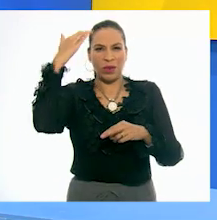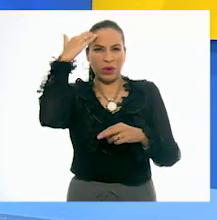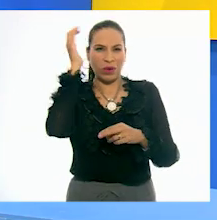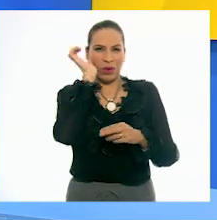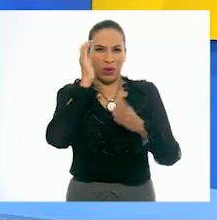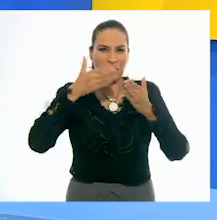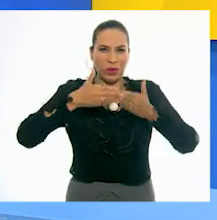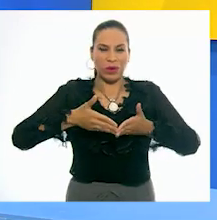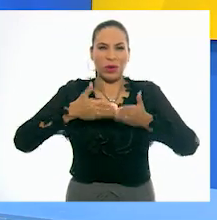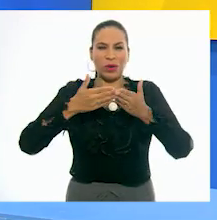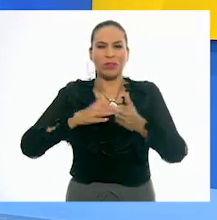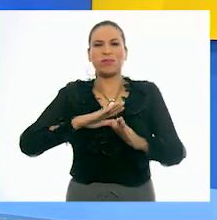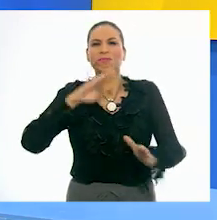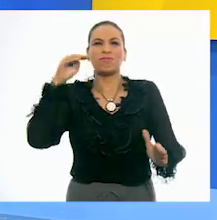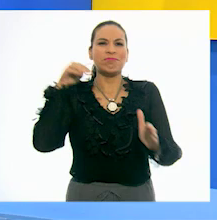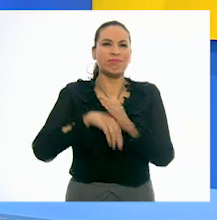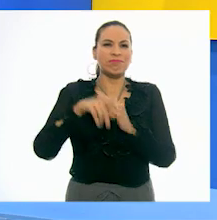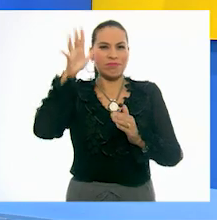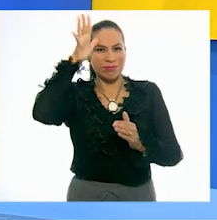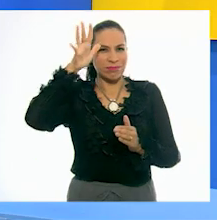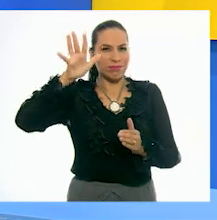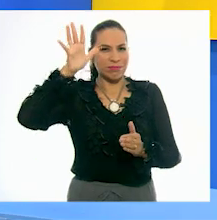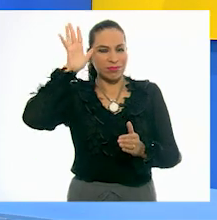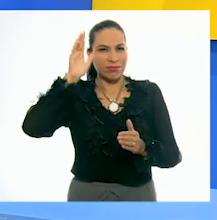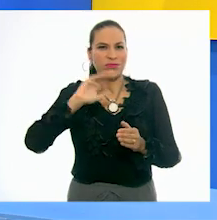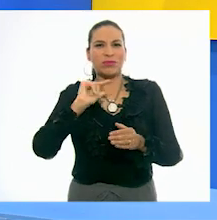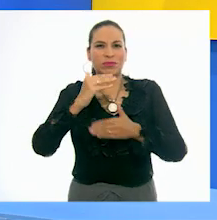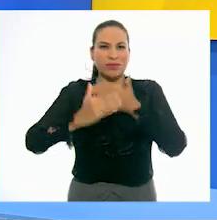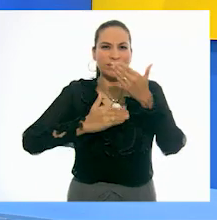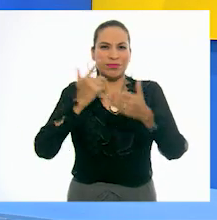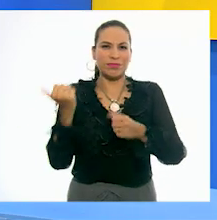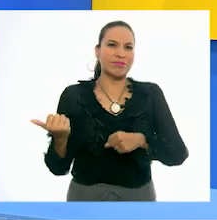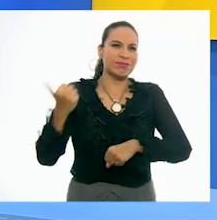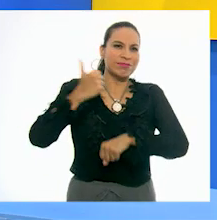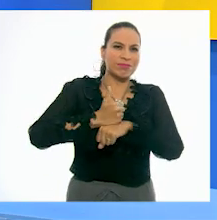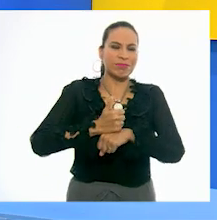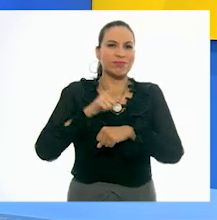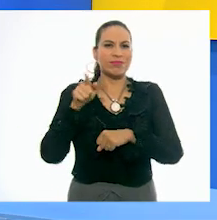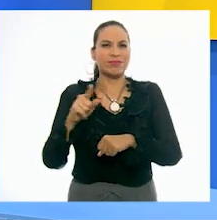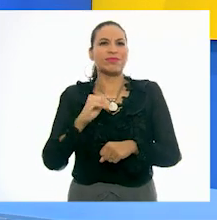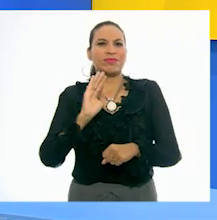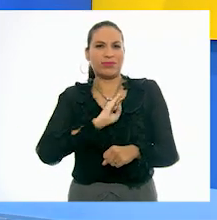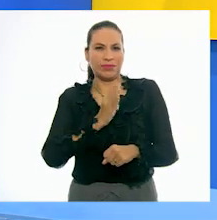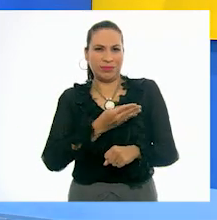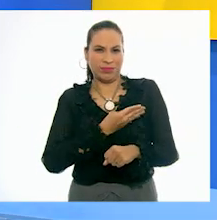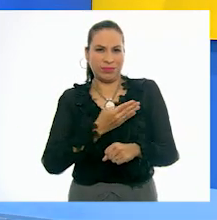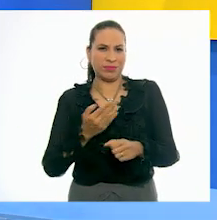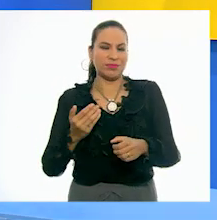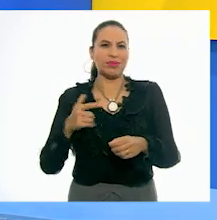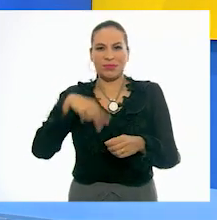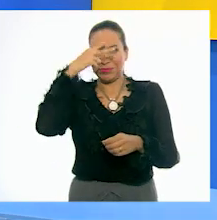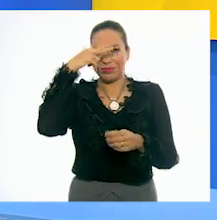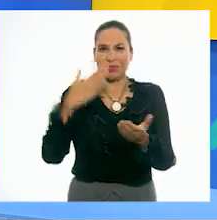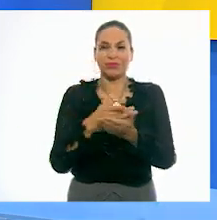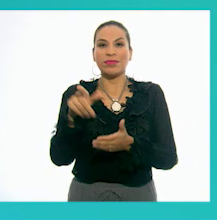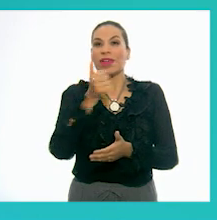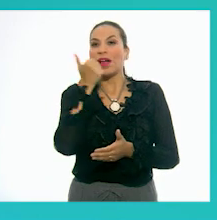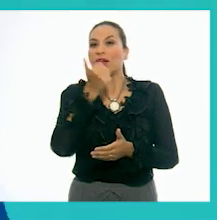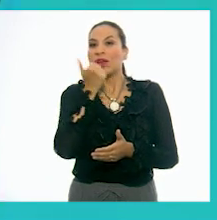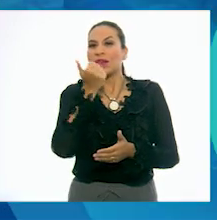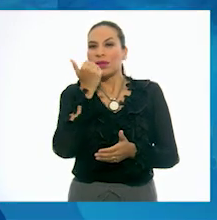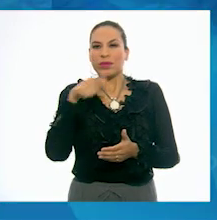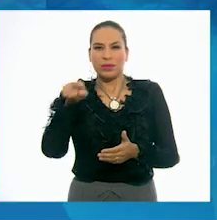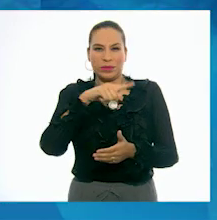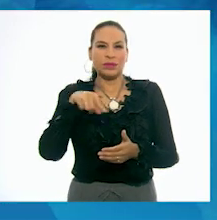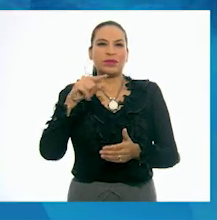la caída de Tenochtitlan y el proceso de conquista. Así que alumnos y alumnas en casa, pongan mucha atención y tengan a la mano